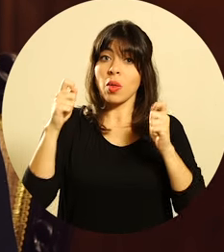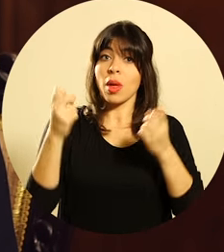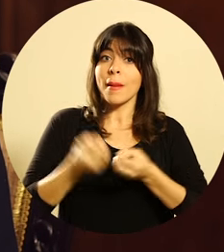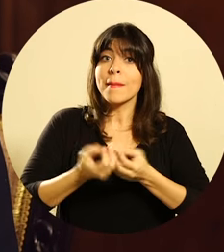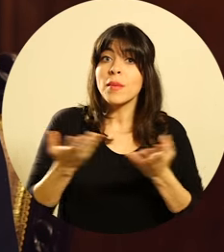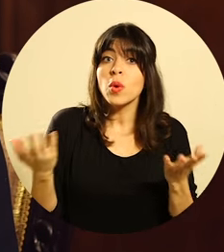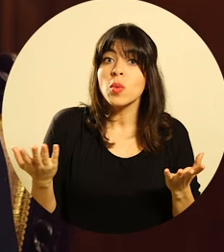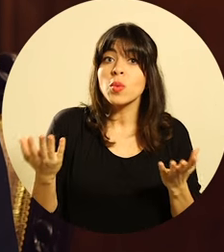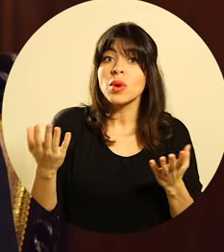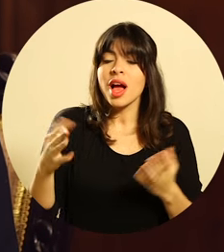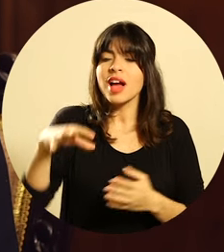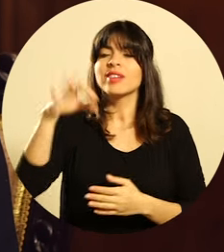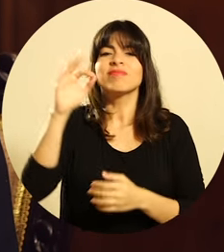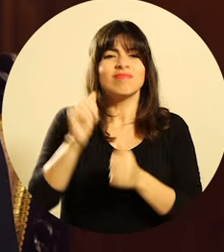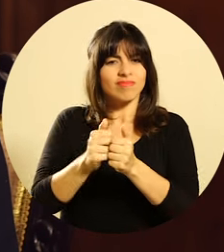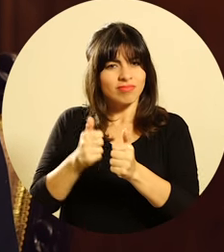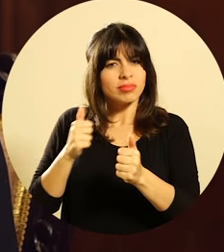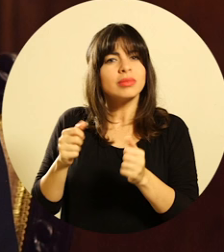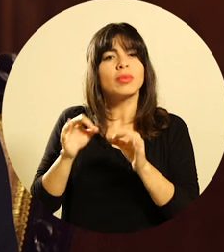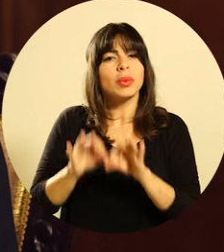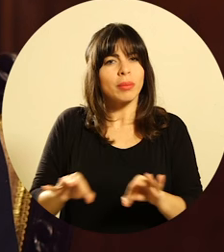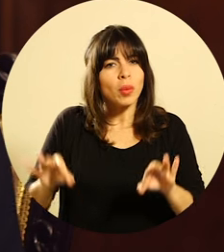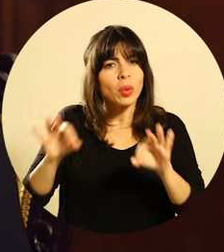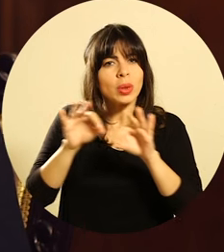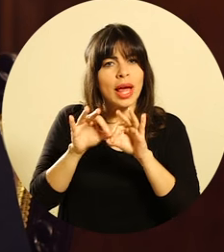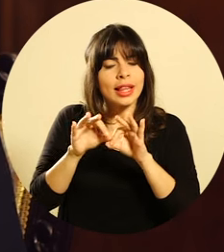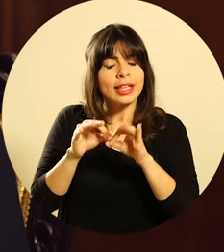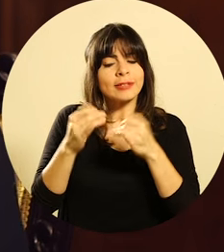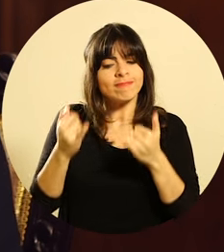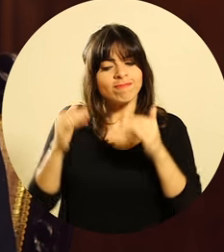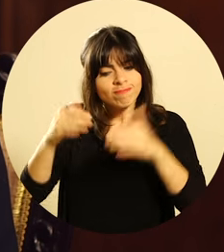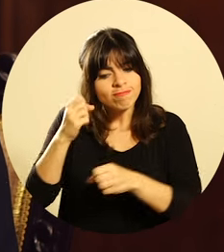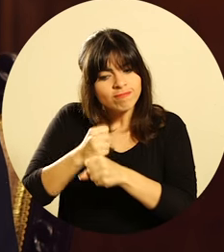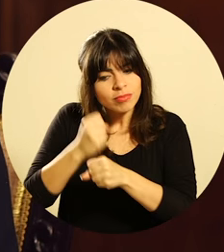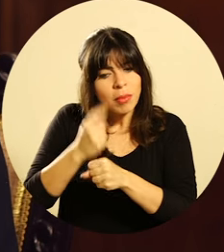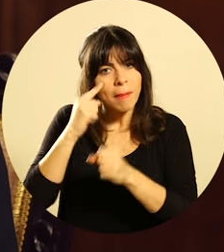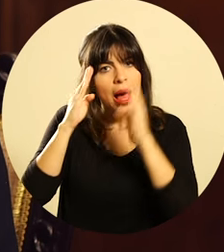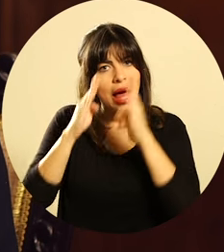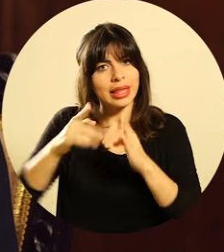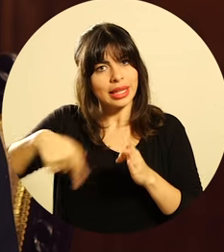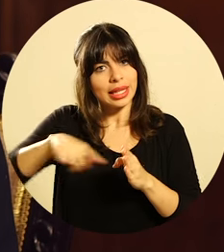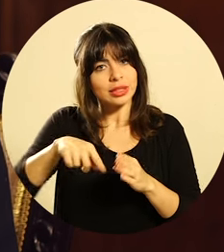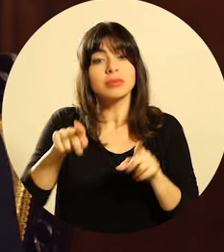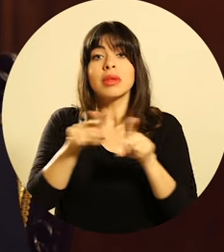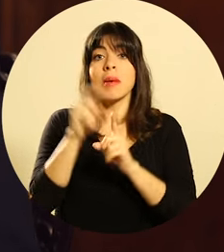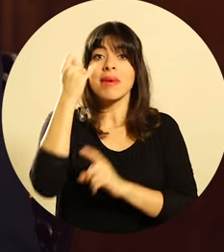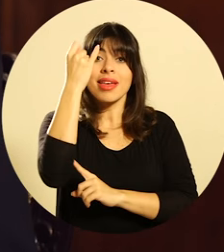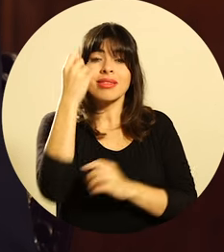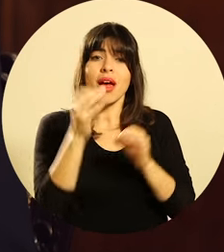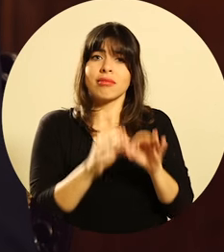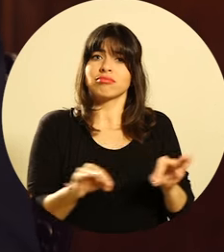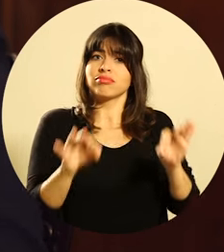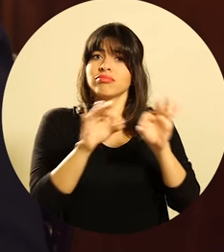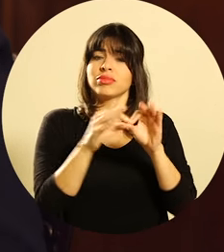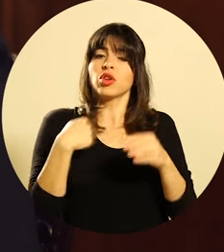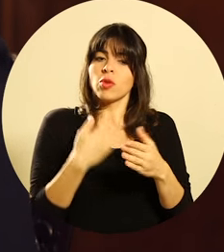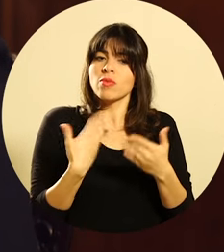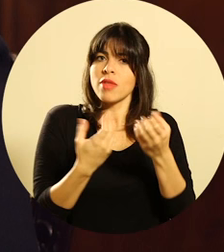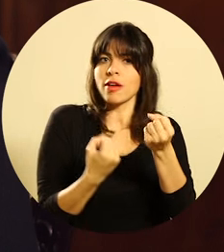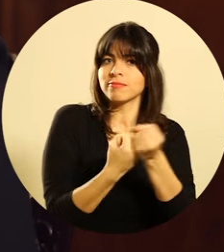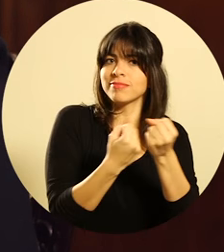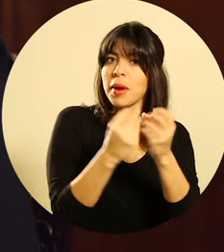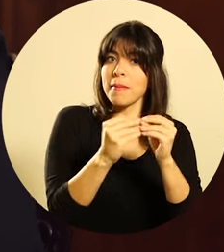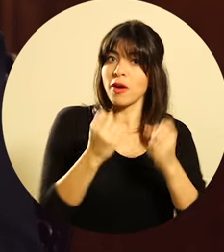Educación Pública, encontramos rezagos importantes y estamos trabajando para atenderlos. También iniciativas valiosas que